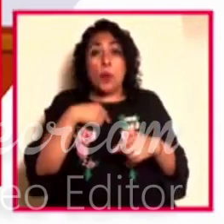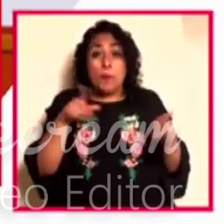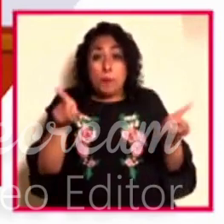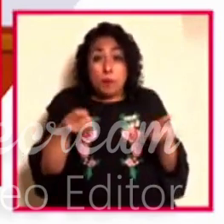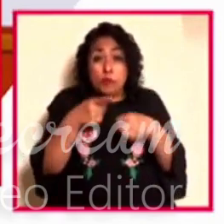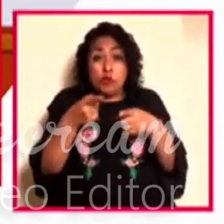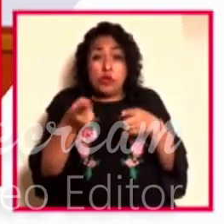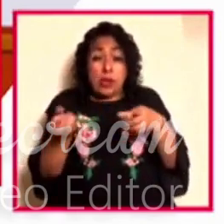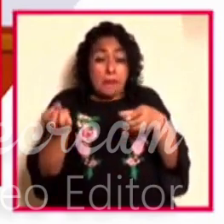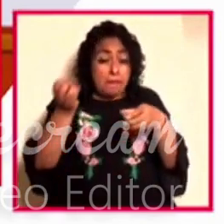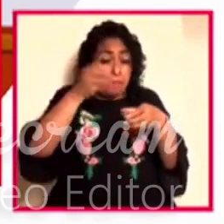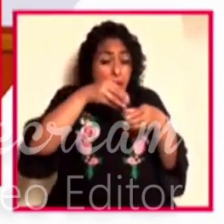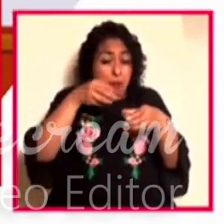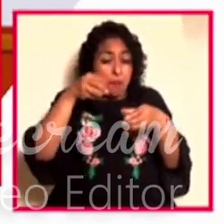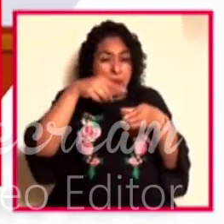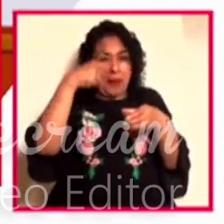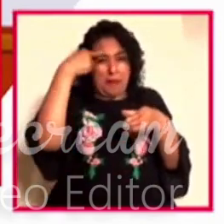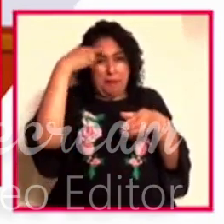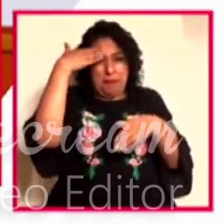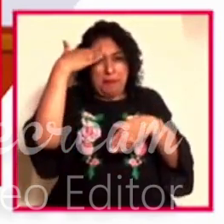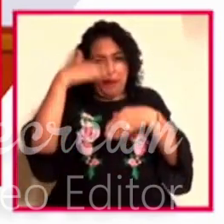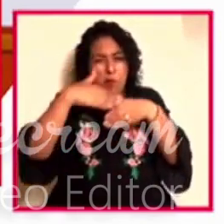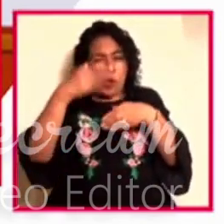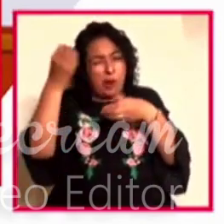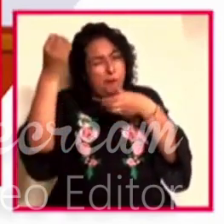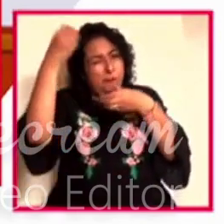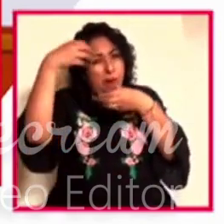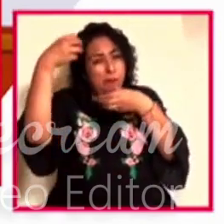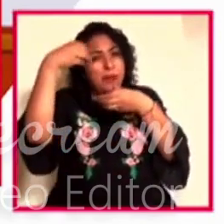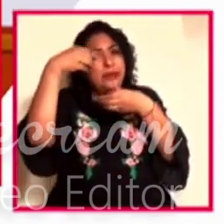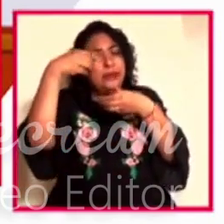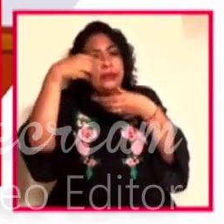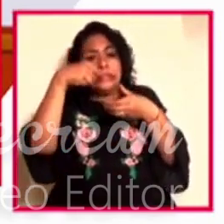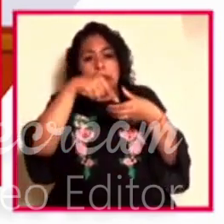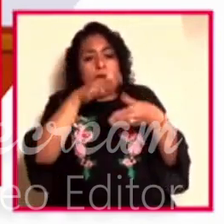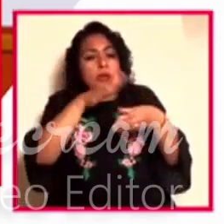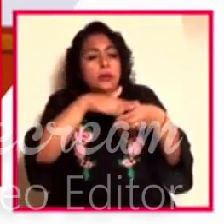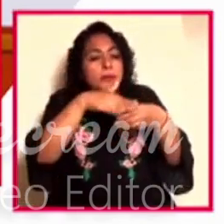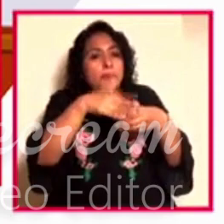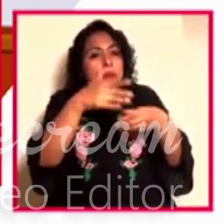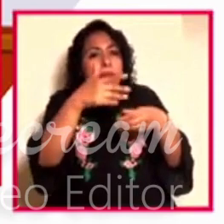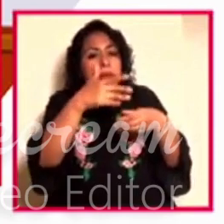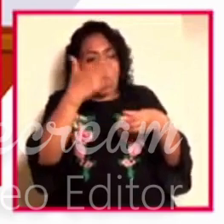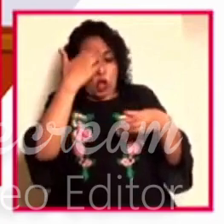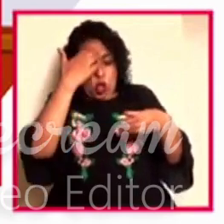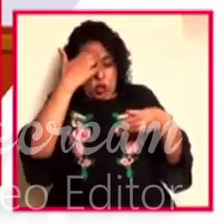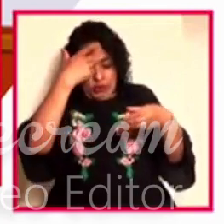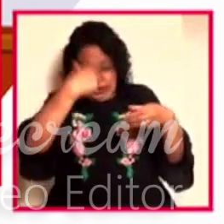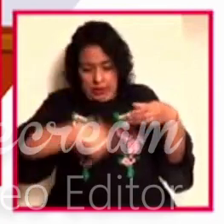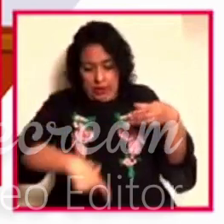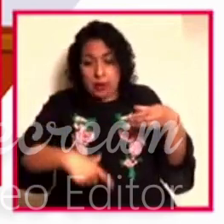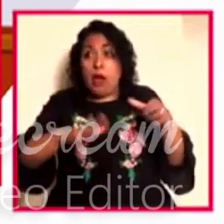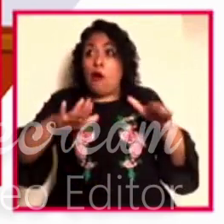de la memoria del hombre, hay que recurrir a ella para conocernos y para conocer al mundo.